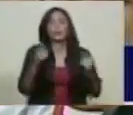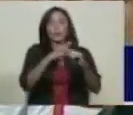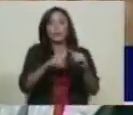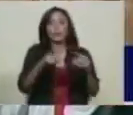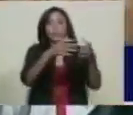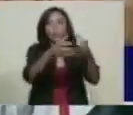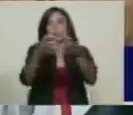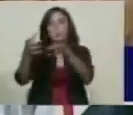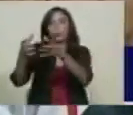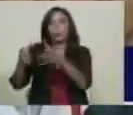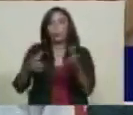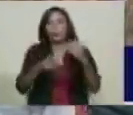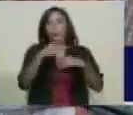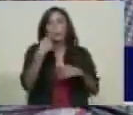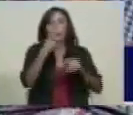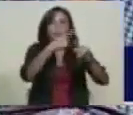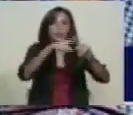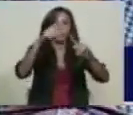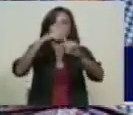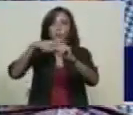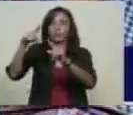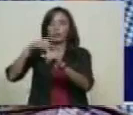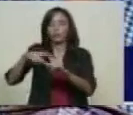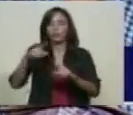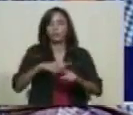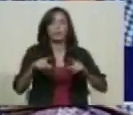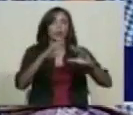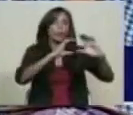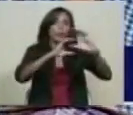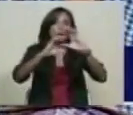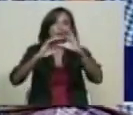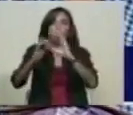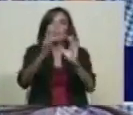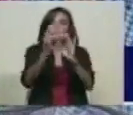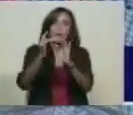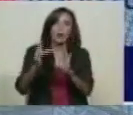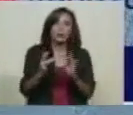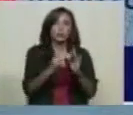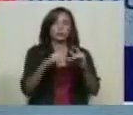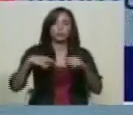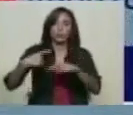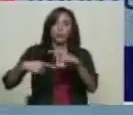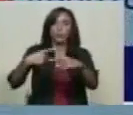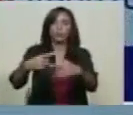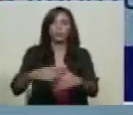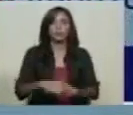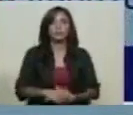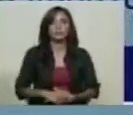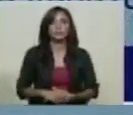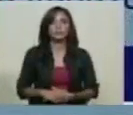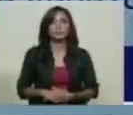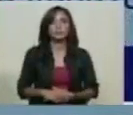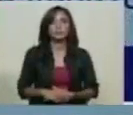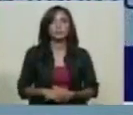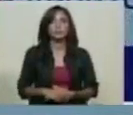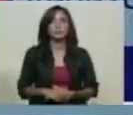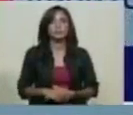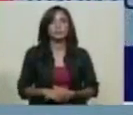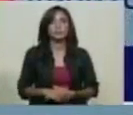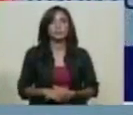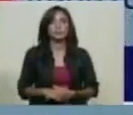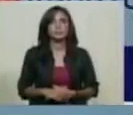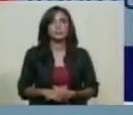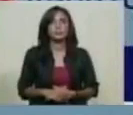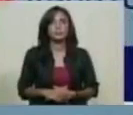canales de comunicación diario, constante. También, presidente,